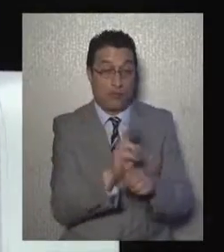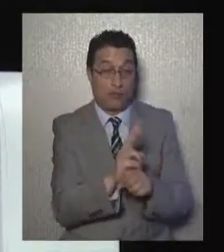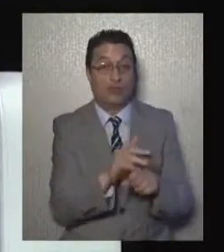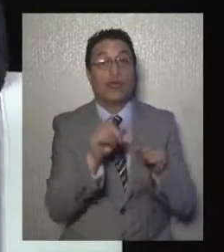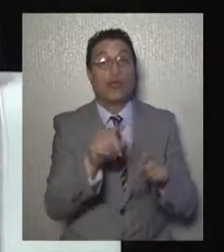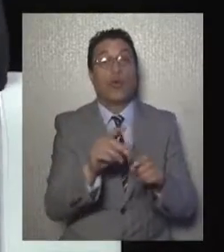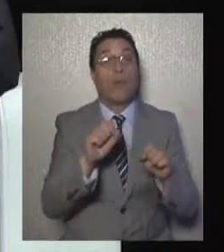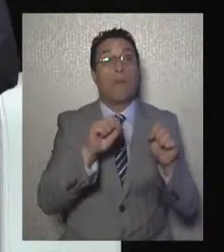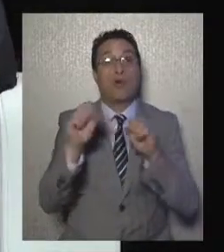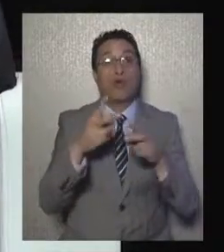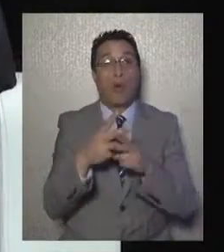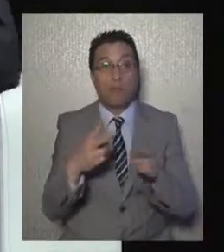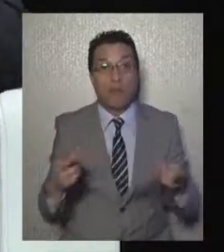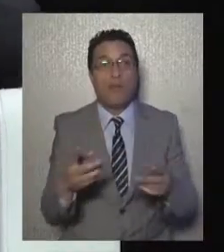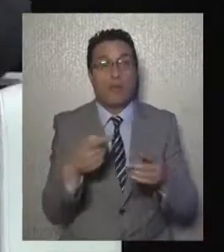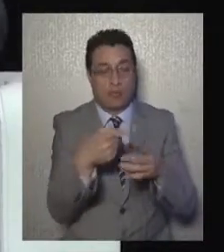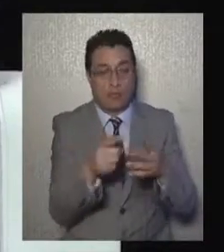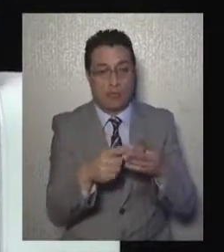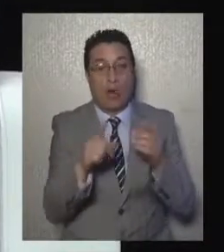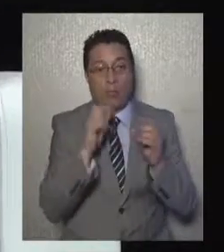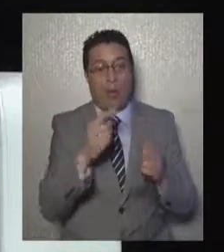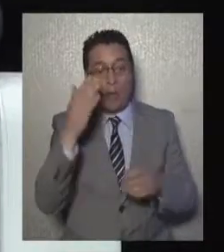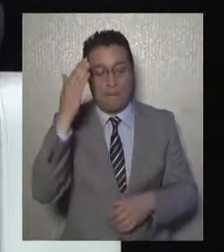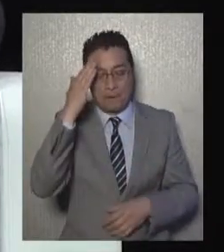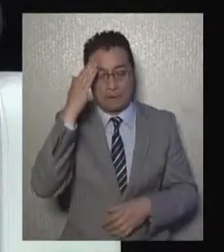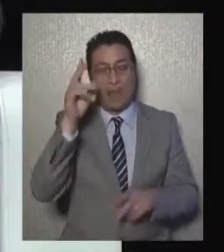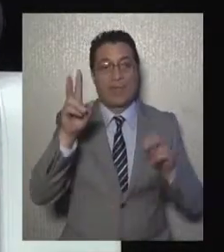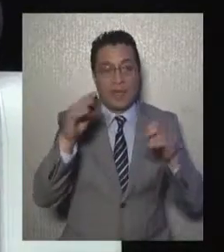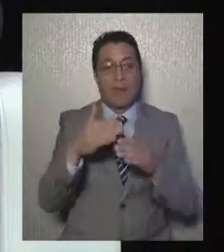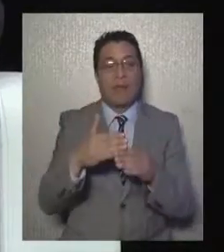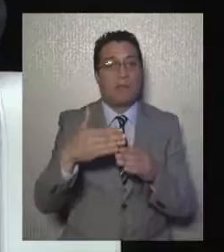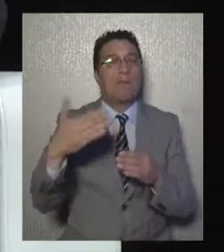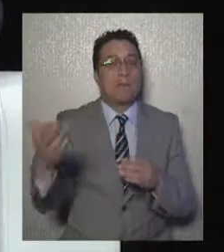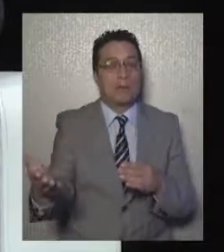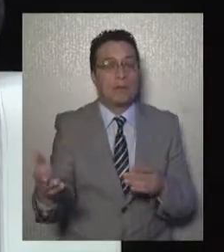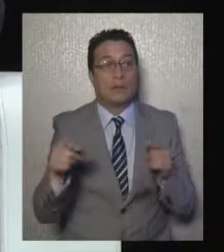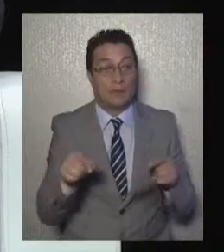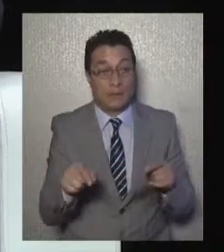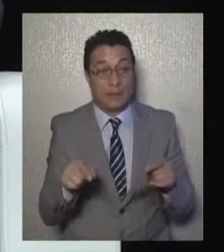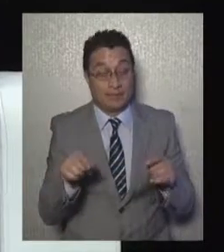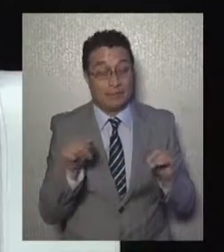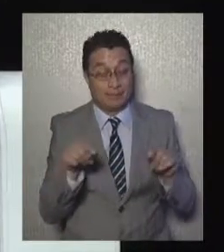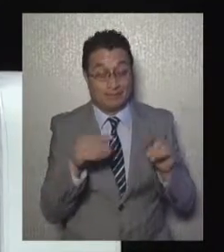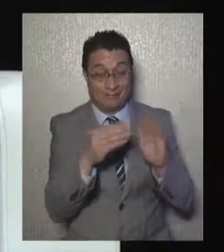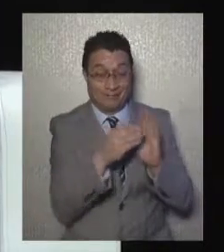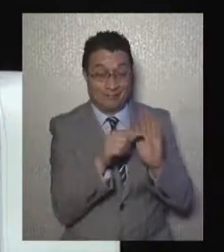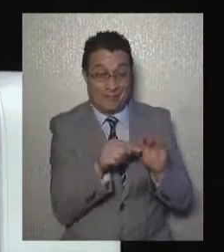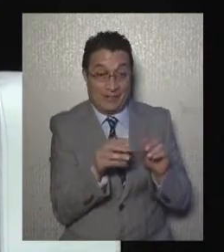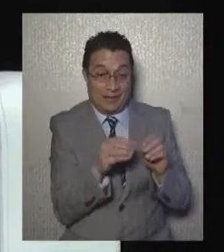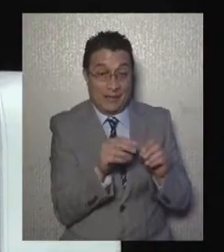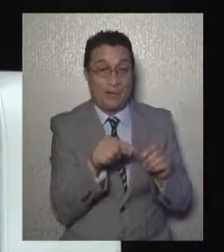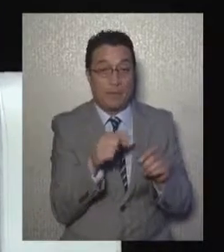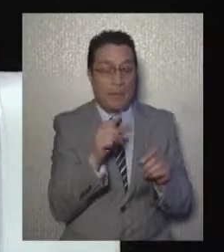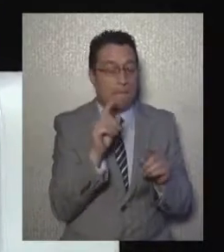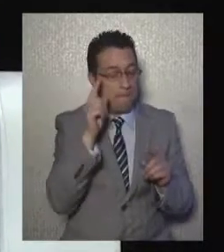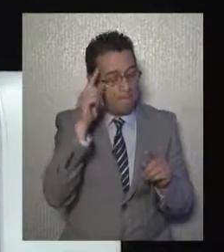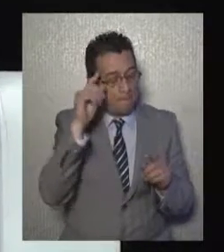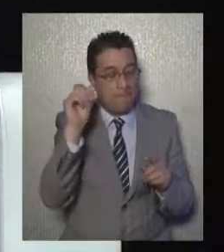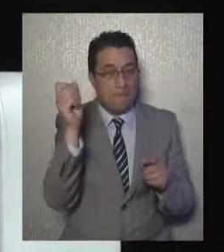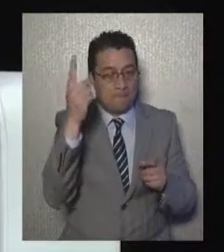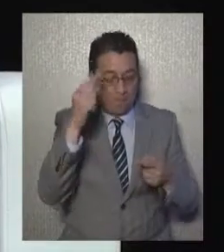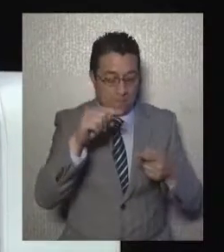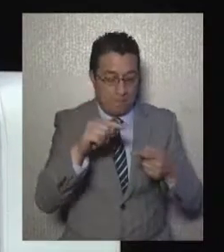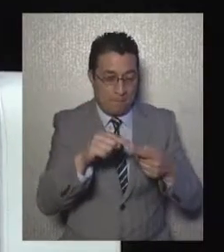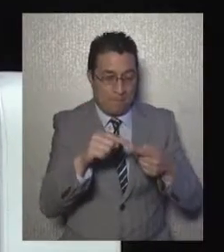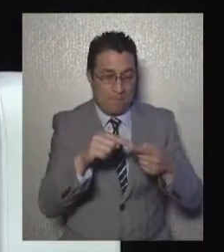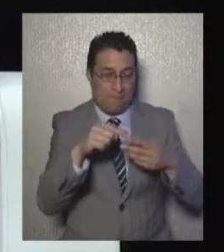de política pública, etcétera, para tratar de pensar estos temas más allá del gobierno turno. Nosotros en ese contexto, y yo diría que ese es el principal hito